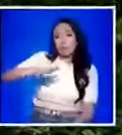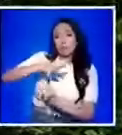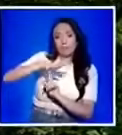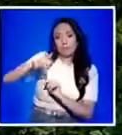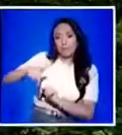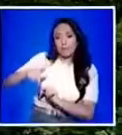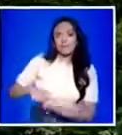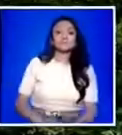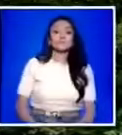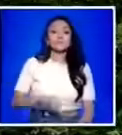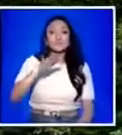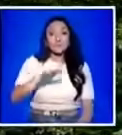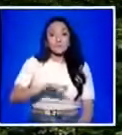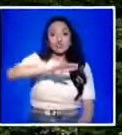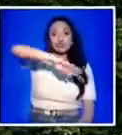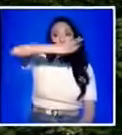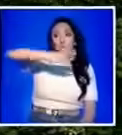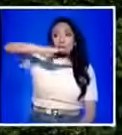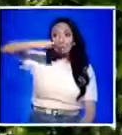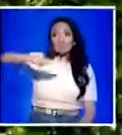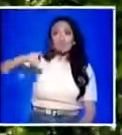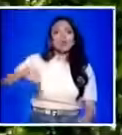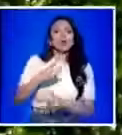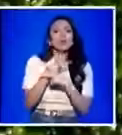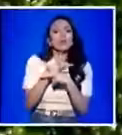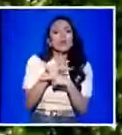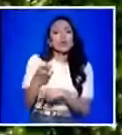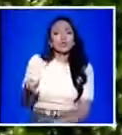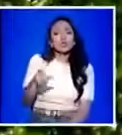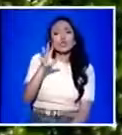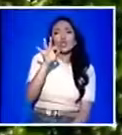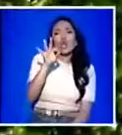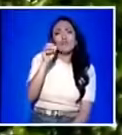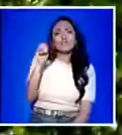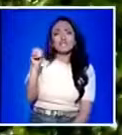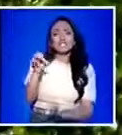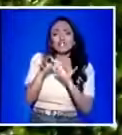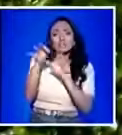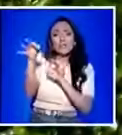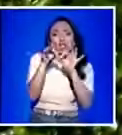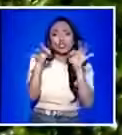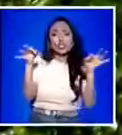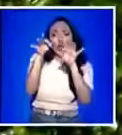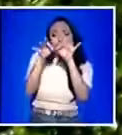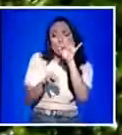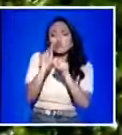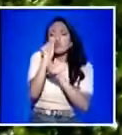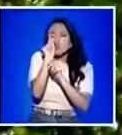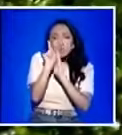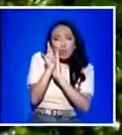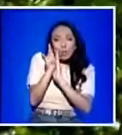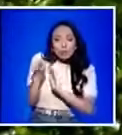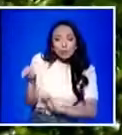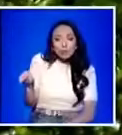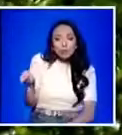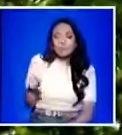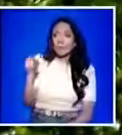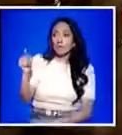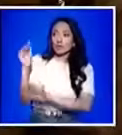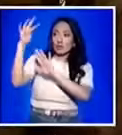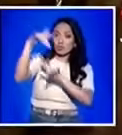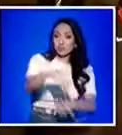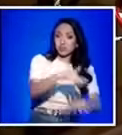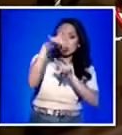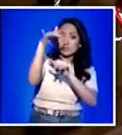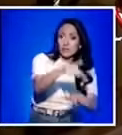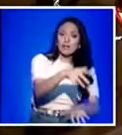Los páramos del Parque Nacional Sangay producen alrededor de 900 metros cúbicos por segundo. Parte de ellos van hacia la parte